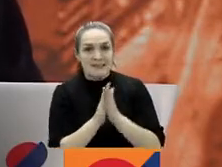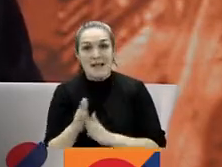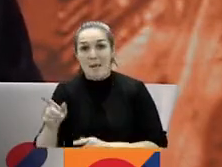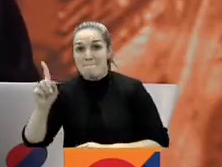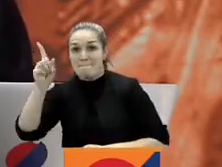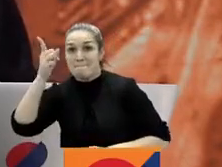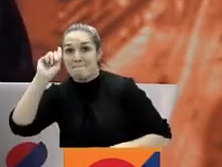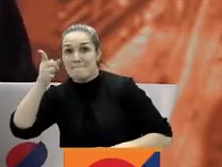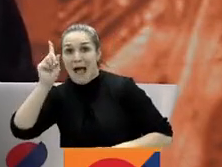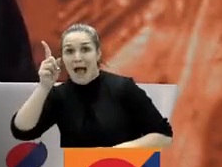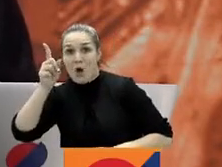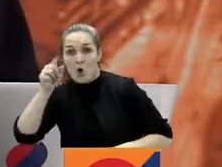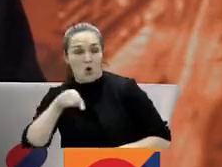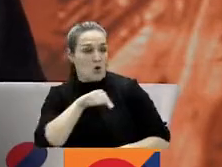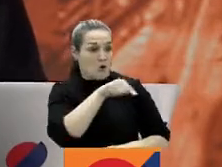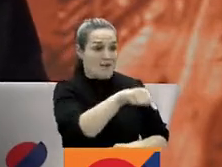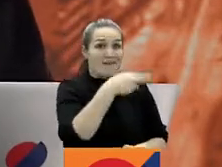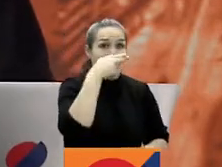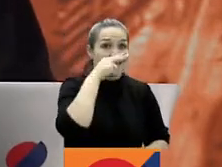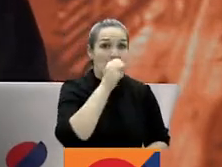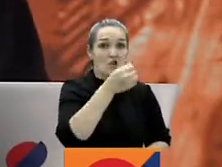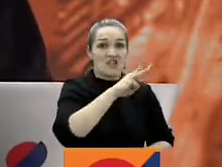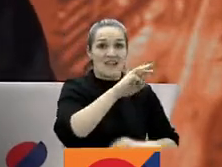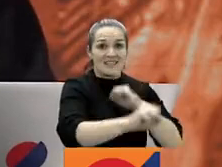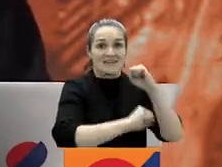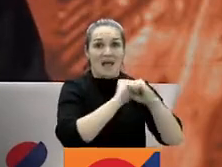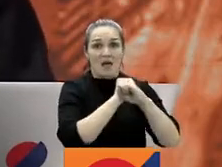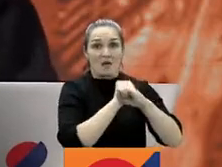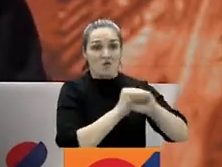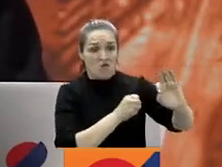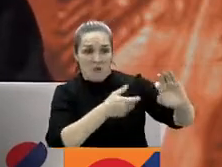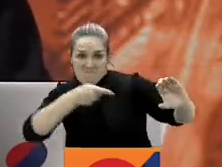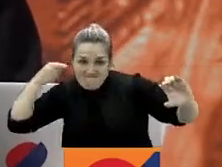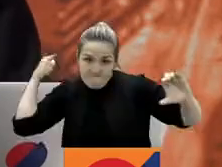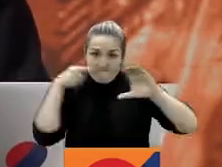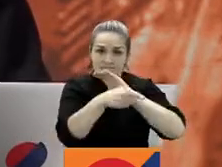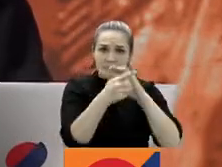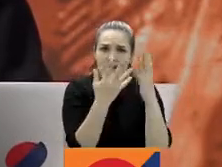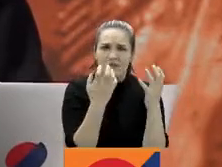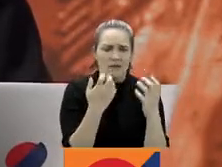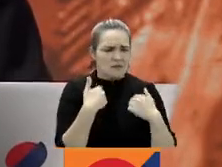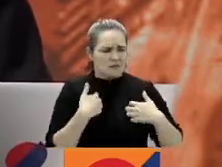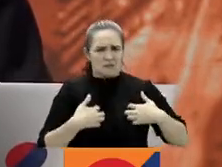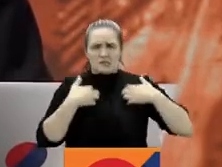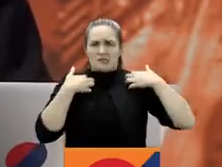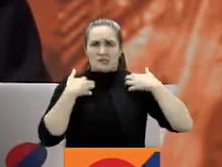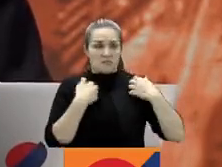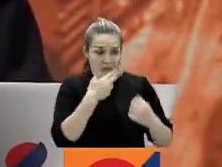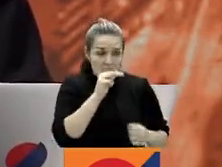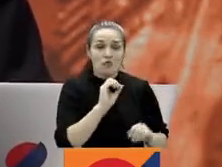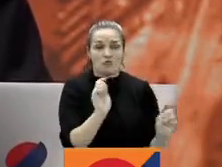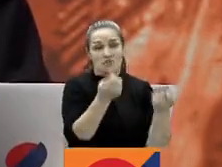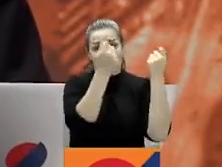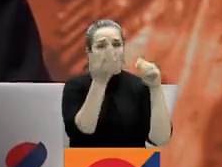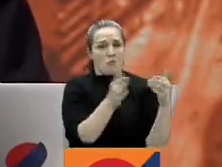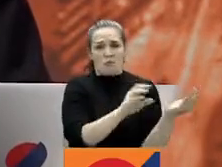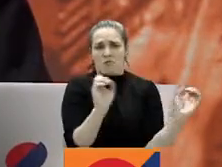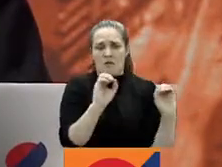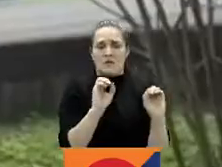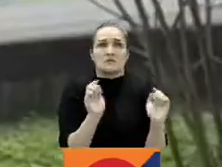de empalar a un niño de 13 años de edad. Por fortuna, el niño está recuperándose. Paula Rodríguez, periodista de la Radio Nacional, nos amplía la